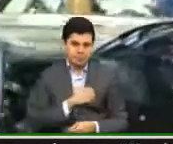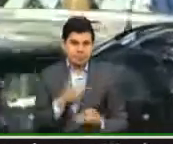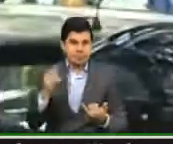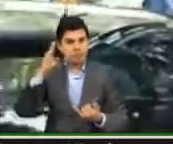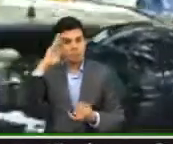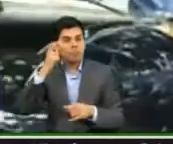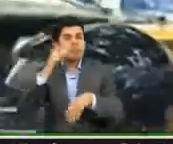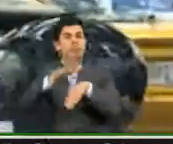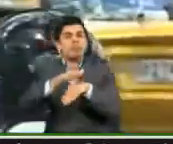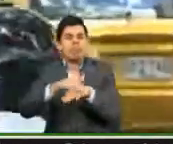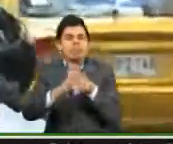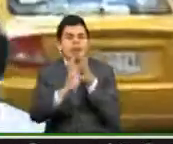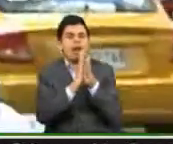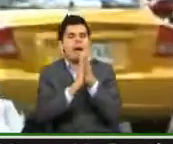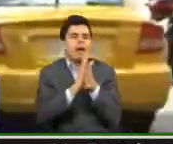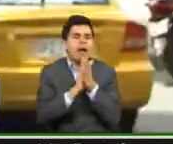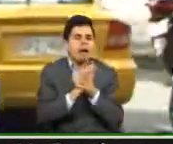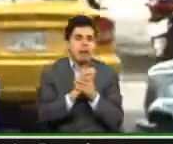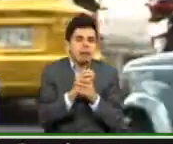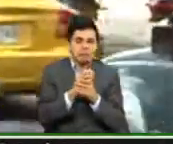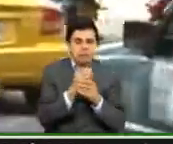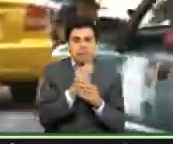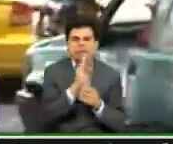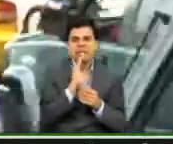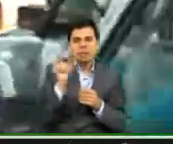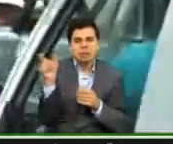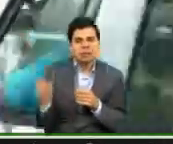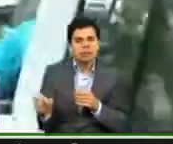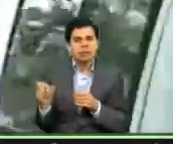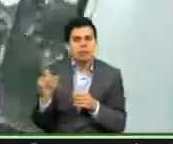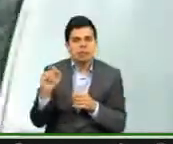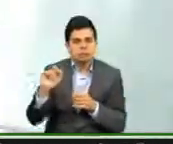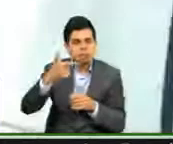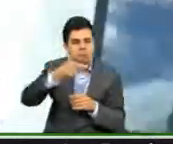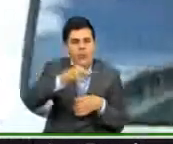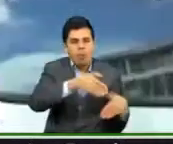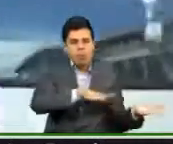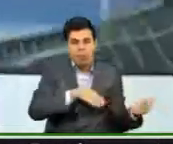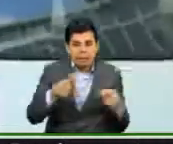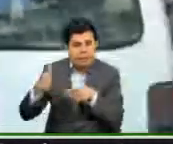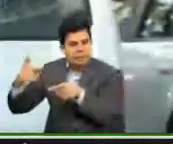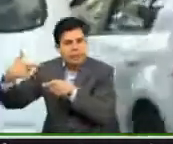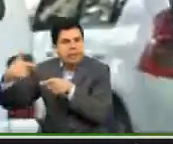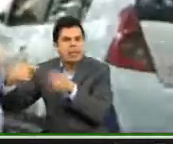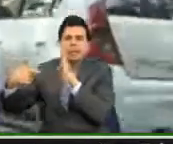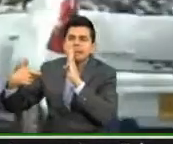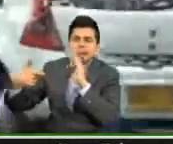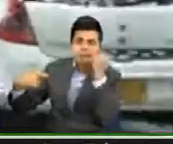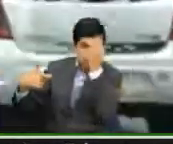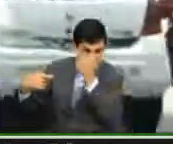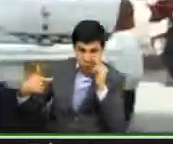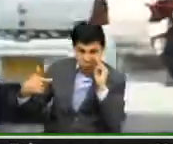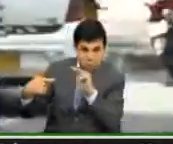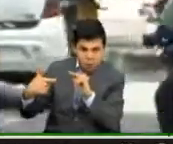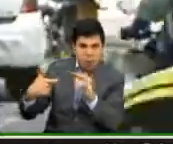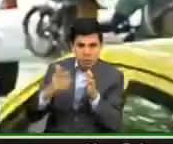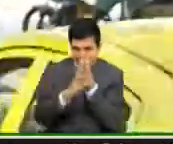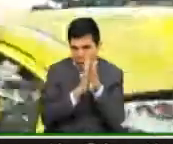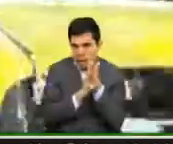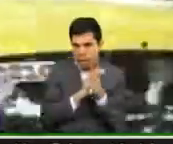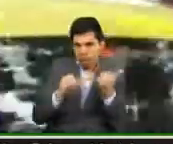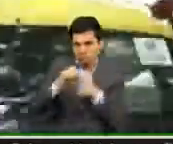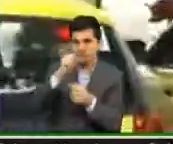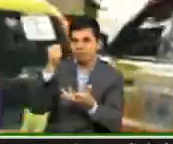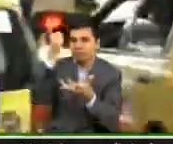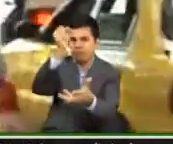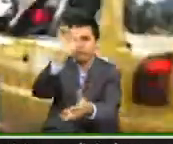de cerca de 15 millones de pesos con el fin de poder dar con los autores materiales de este hecho. También se ha reforzado